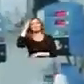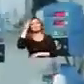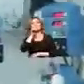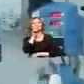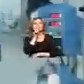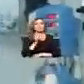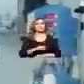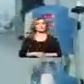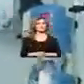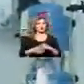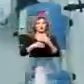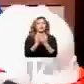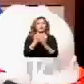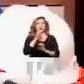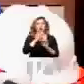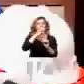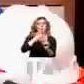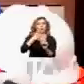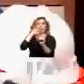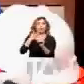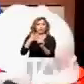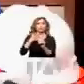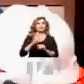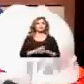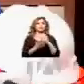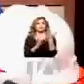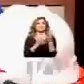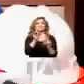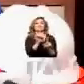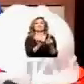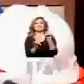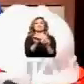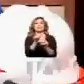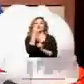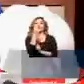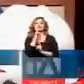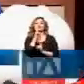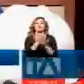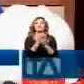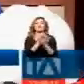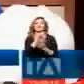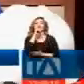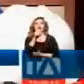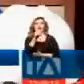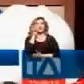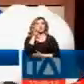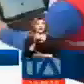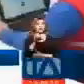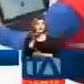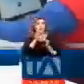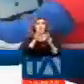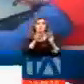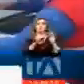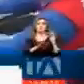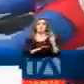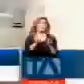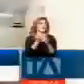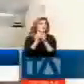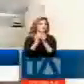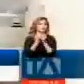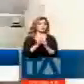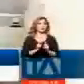que se han realizado nuevas pruebas. Estamos a la espera del resultado de dos pruebas, que lo tendremos en el transcurso del día. Respecto al